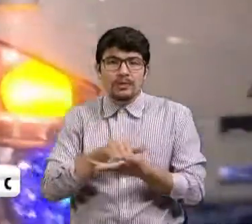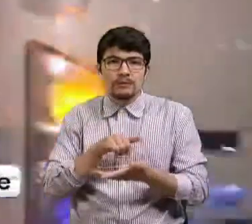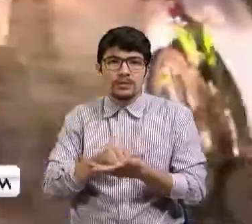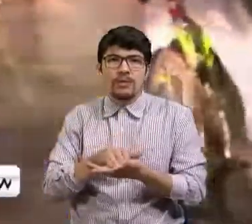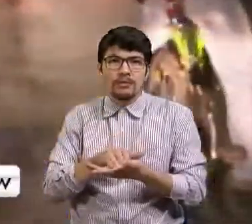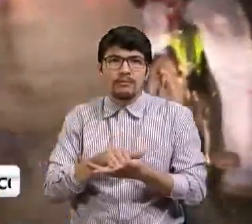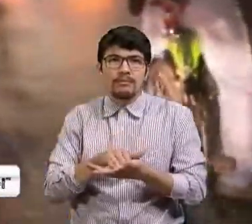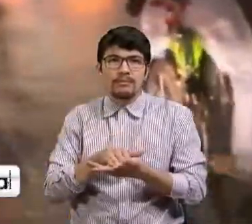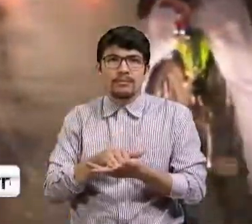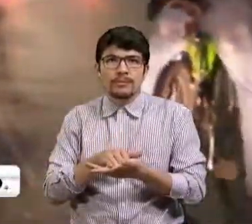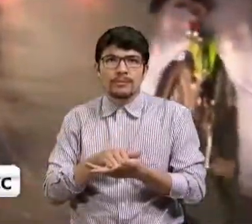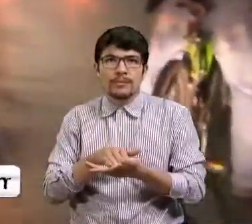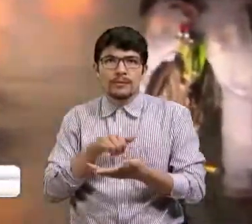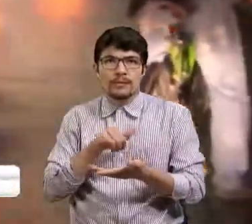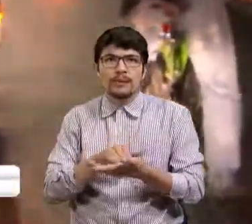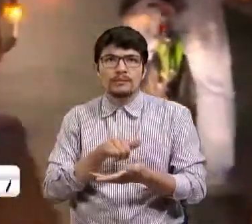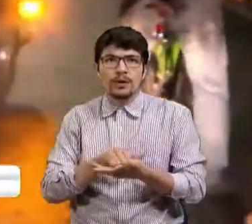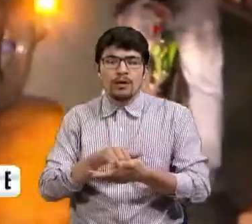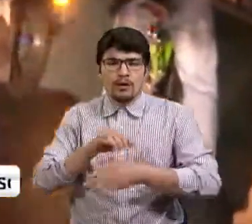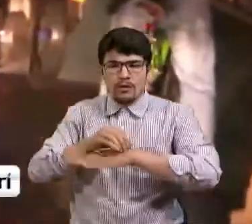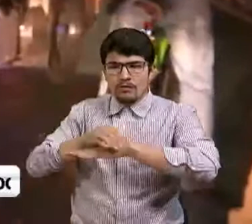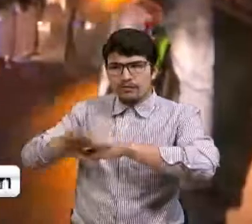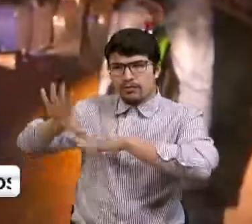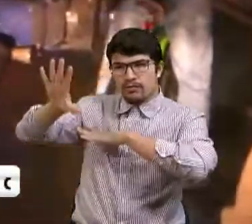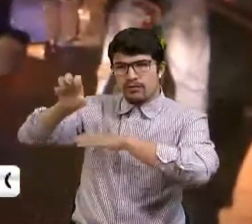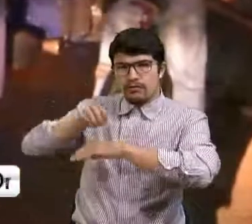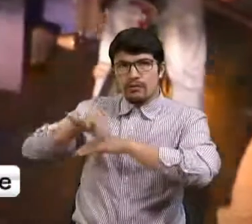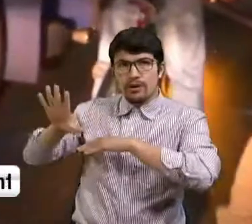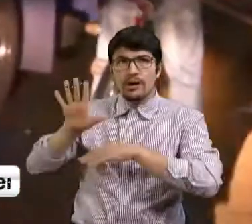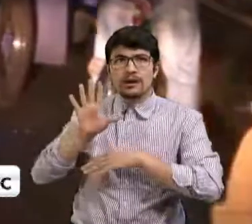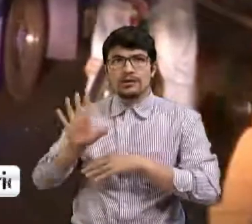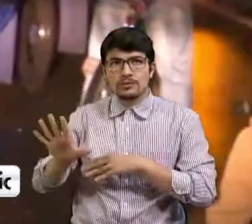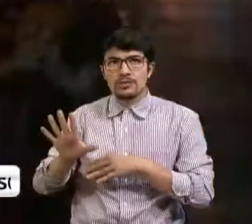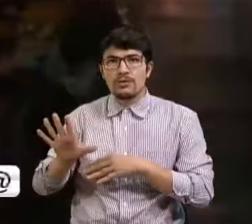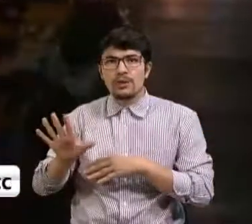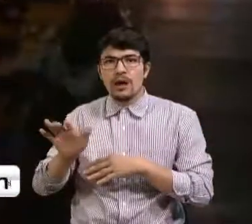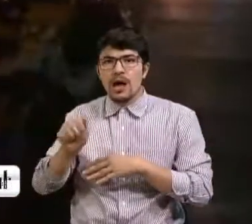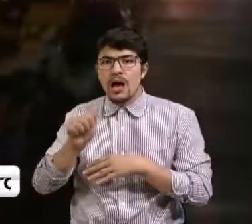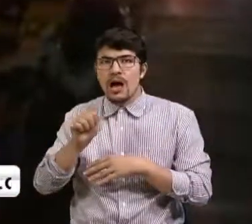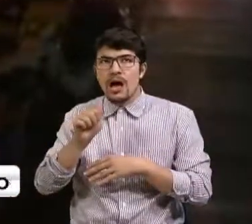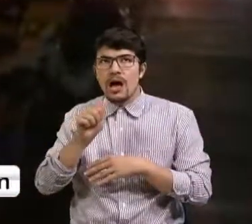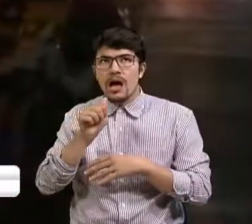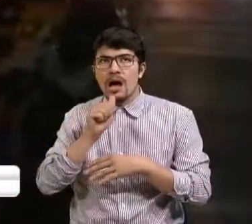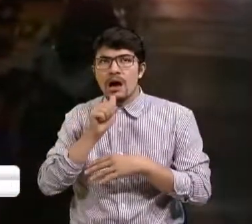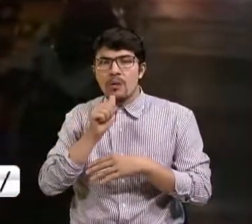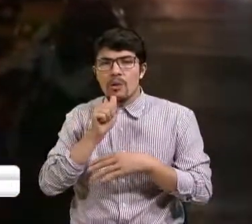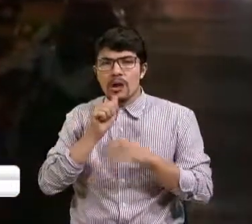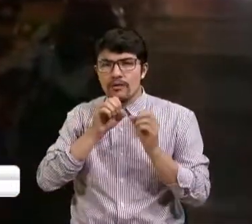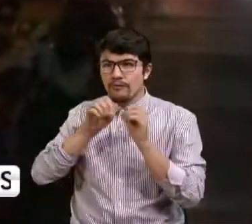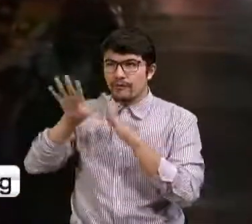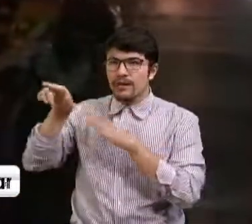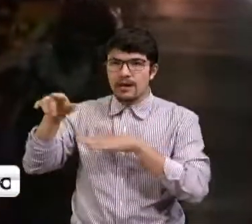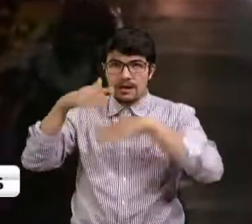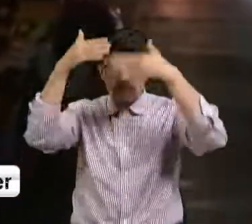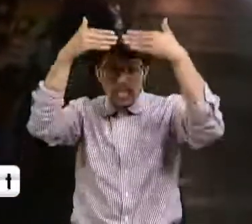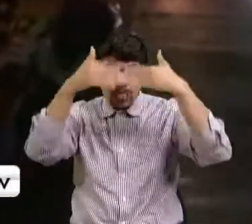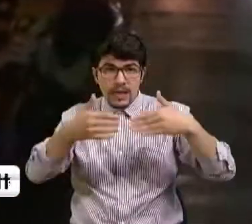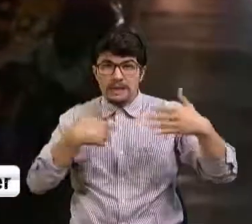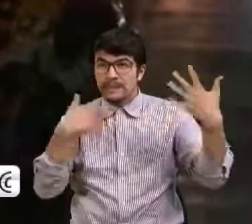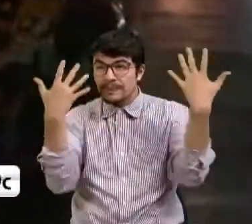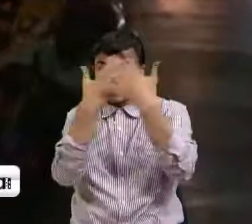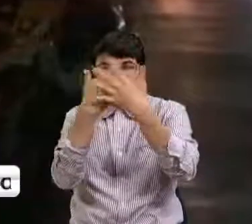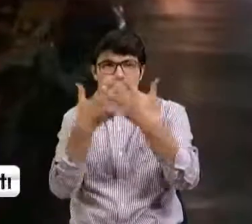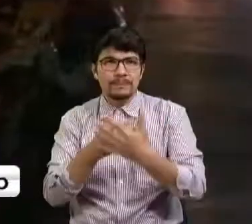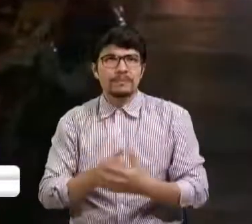que salta a los otros vehículos haciendo que éstos pierdan la visibilidad bueno uno como conductor tiene que estar prevenido